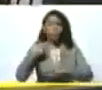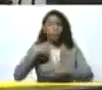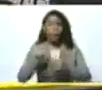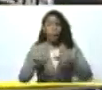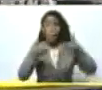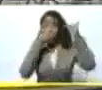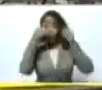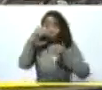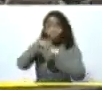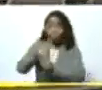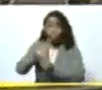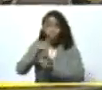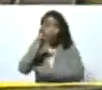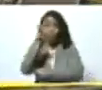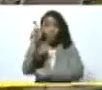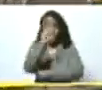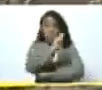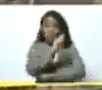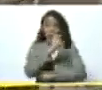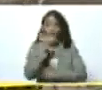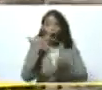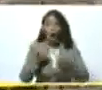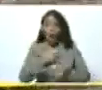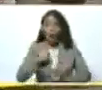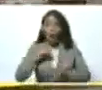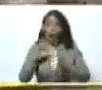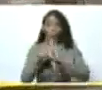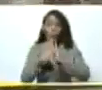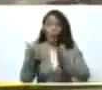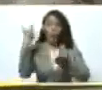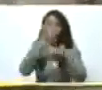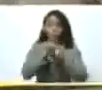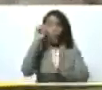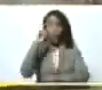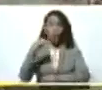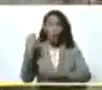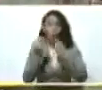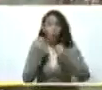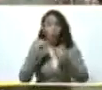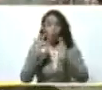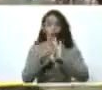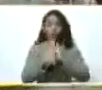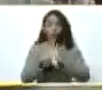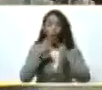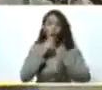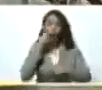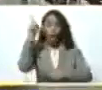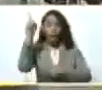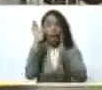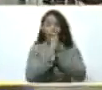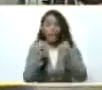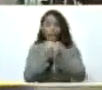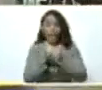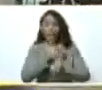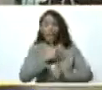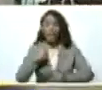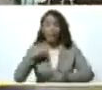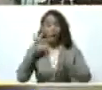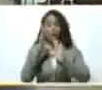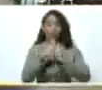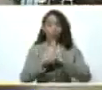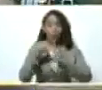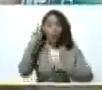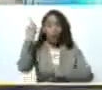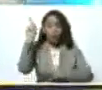secuestrado durante 2 meses. Ahora pretenden robarnos el avión también, como nos robaron el oro en Londres, o pretenden robarnos el oro